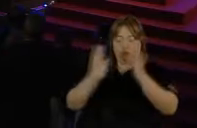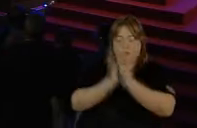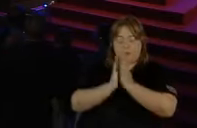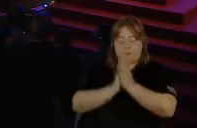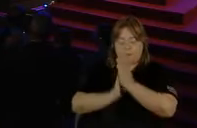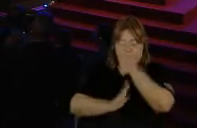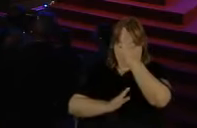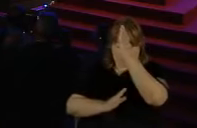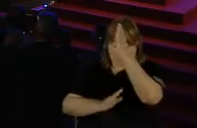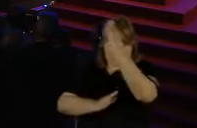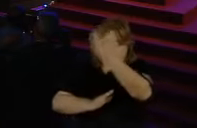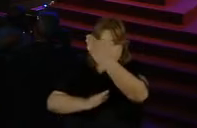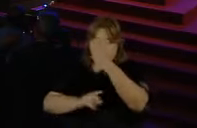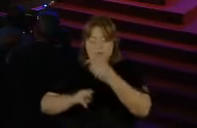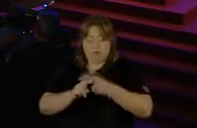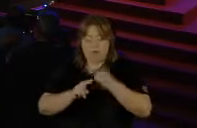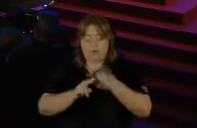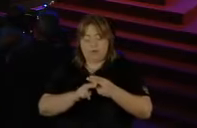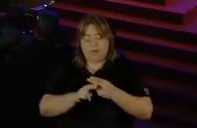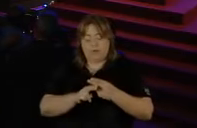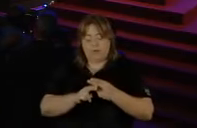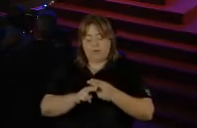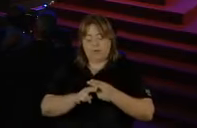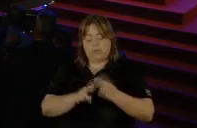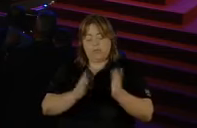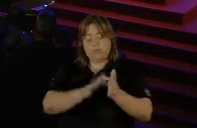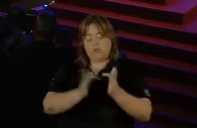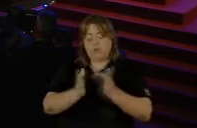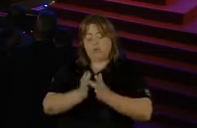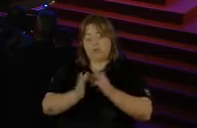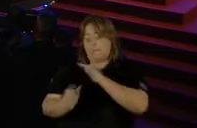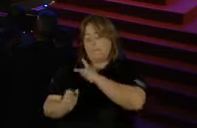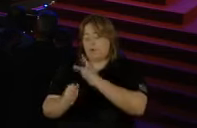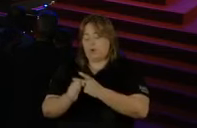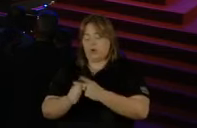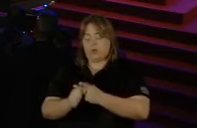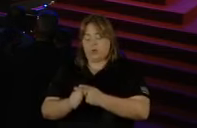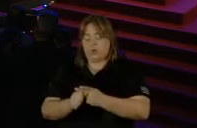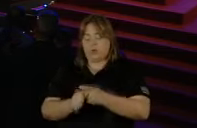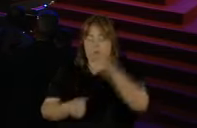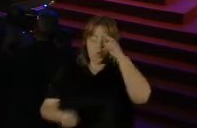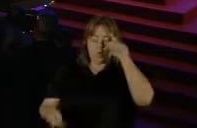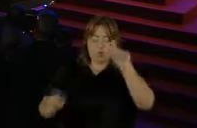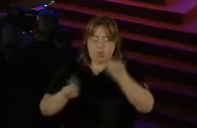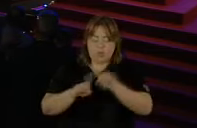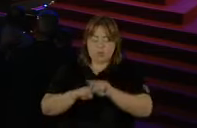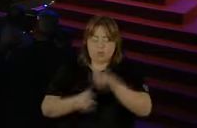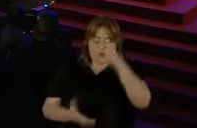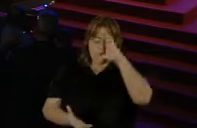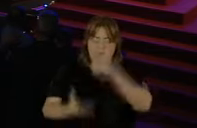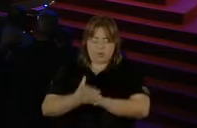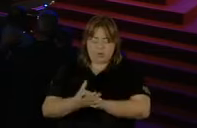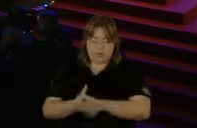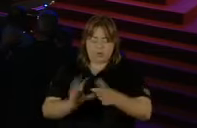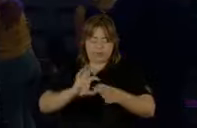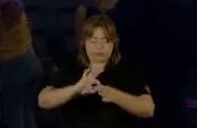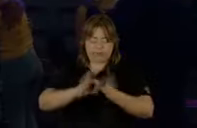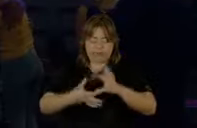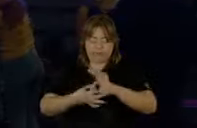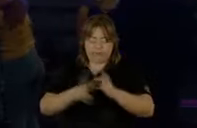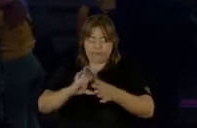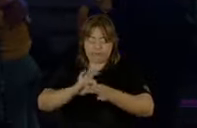en el nombre de Jesús y en el poder del acuerdo, digo creyendo que tú rompes toda cadena, que